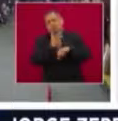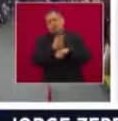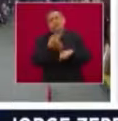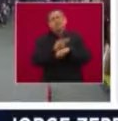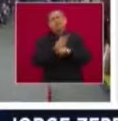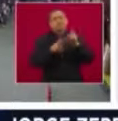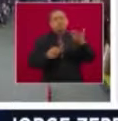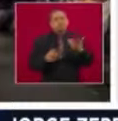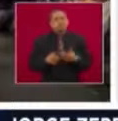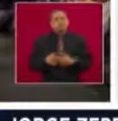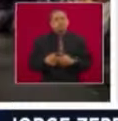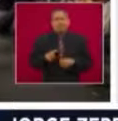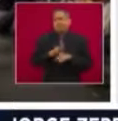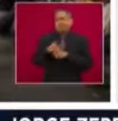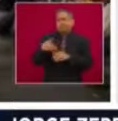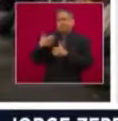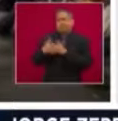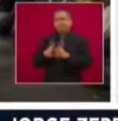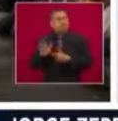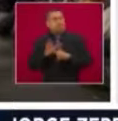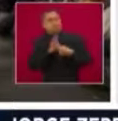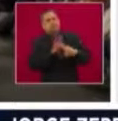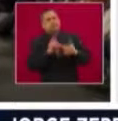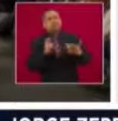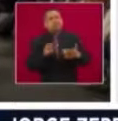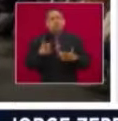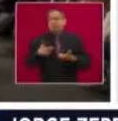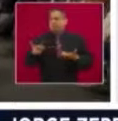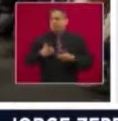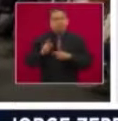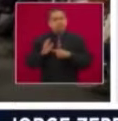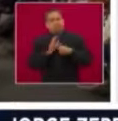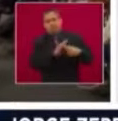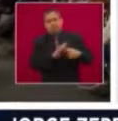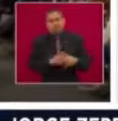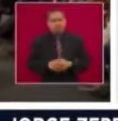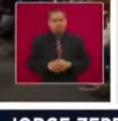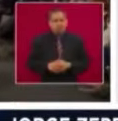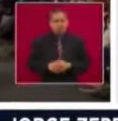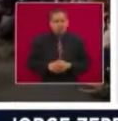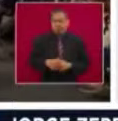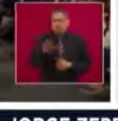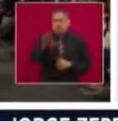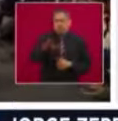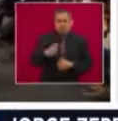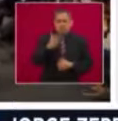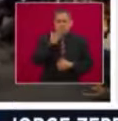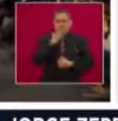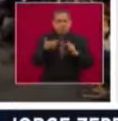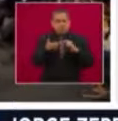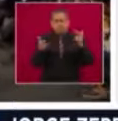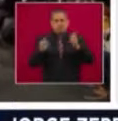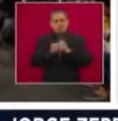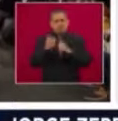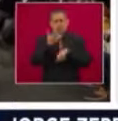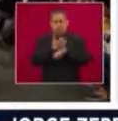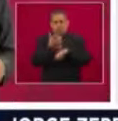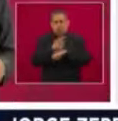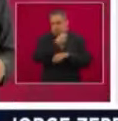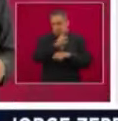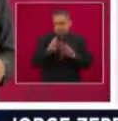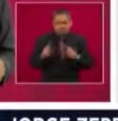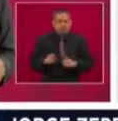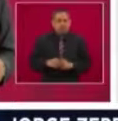en efecto es un presidente que le ha entrado a discutir los temas por más polémicos que sean. Las mañaneras tienen